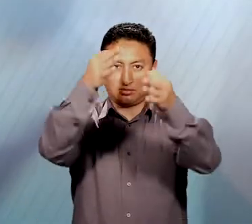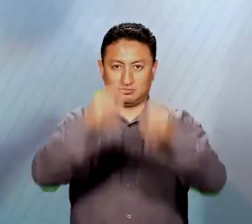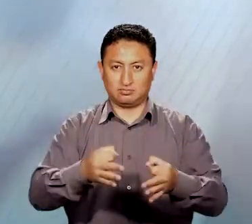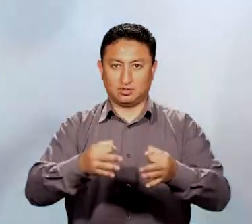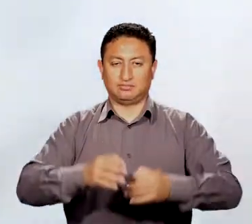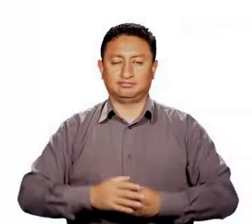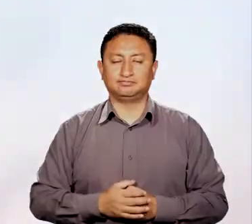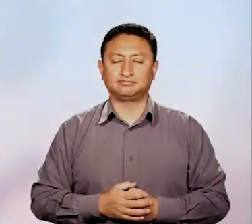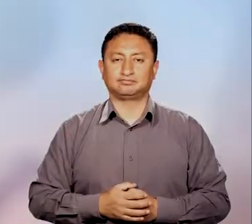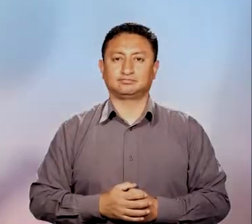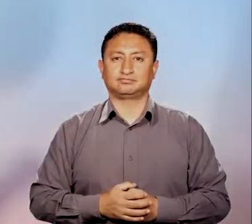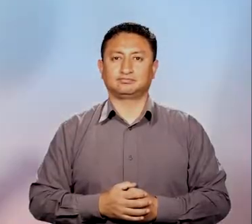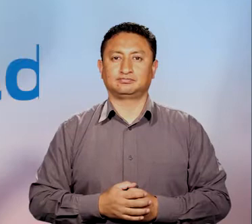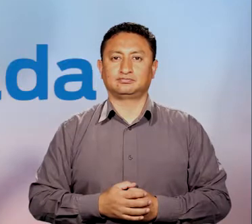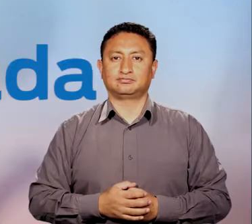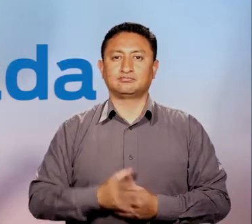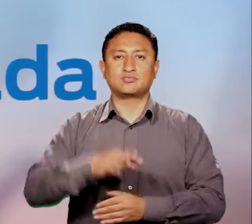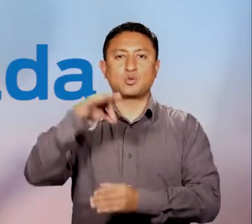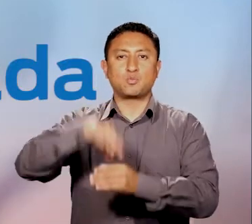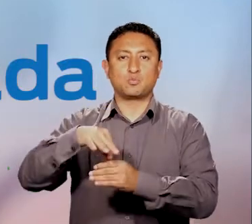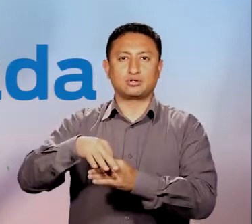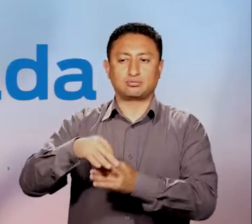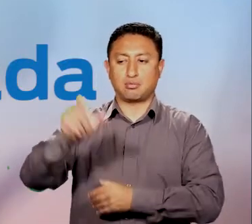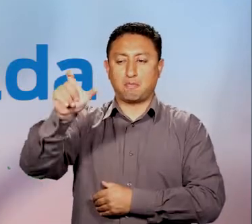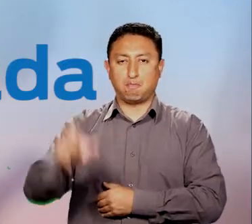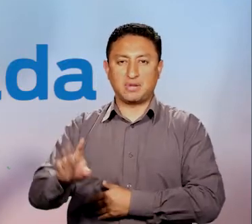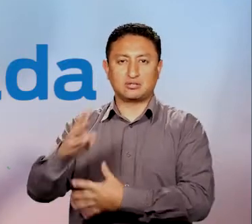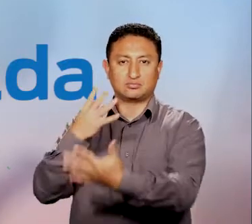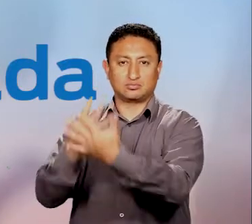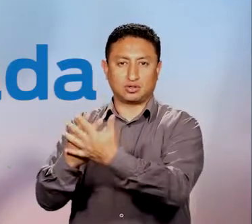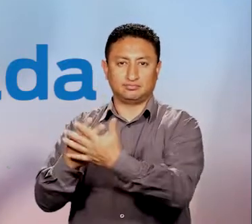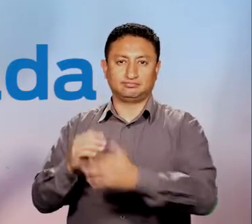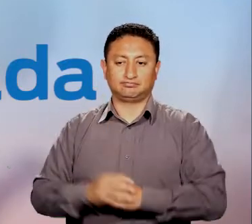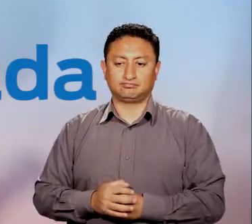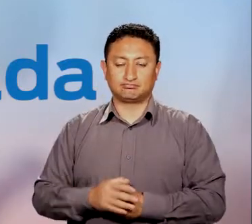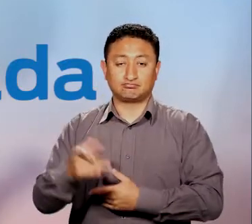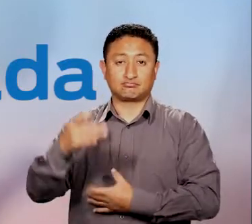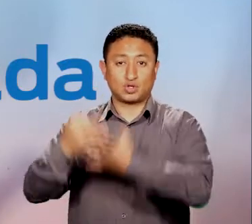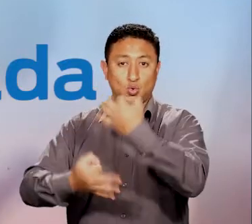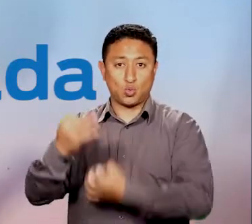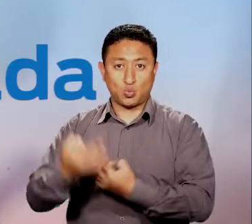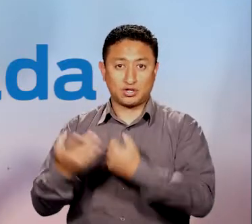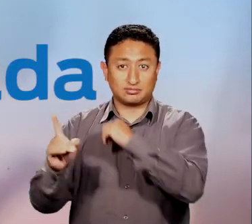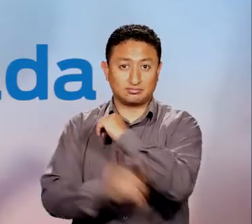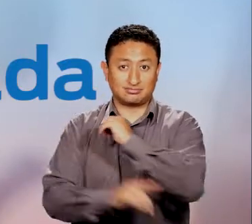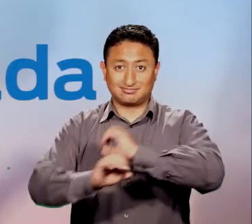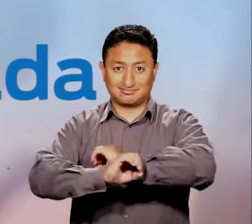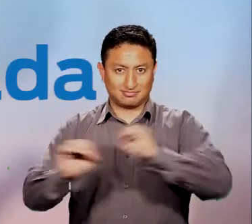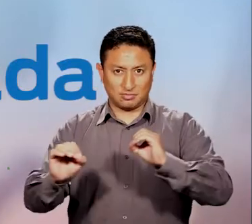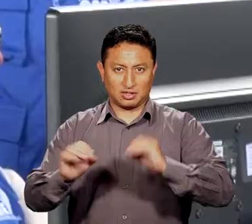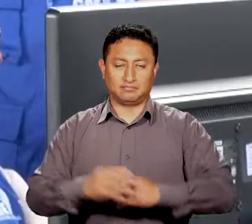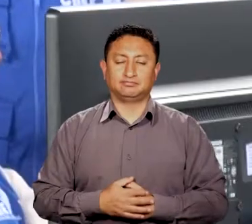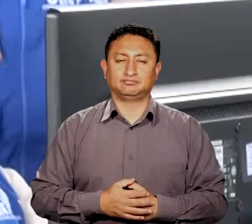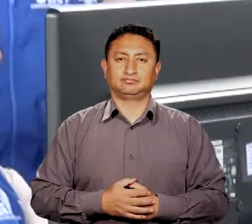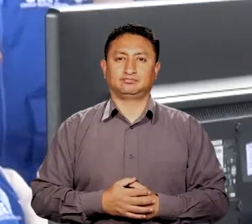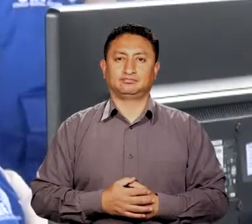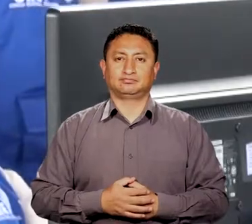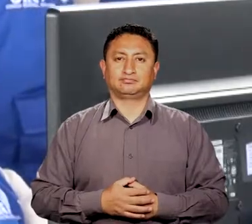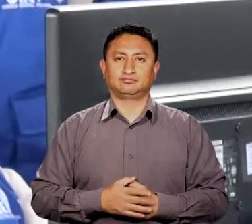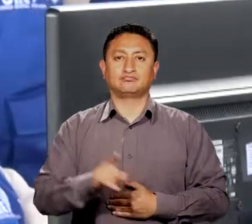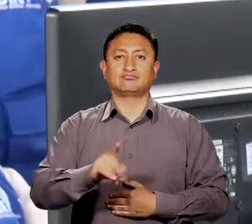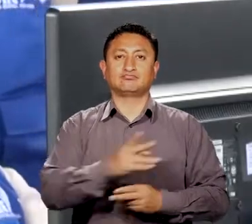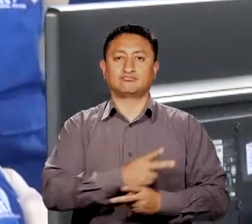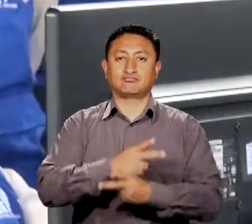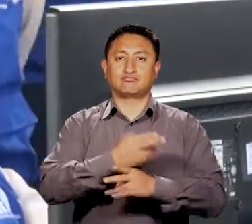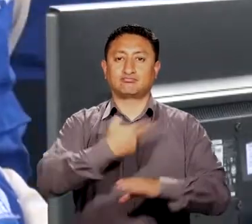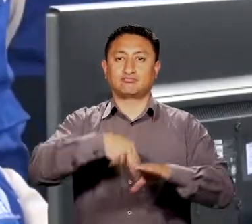tu decisión. Voto personas privadas de la libertad, sin sentencia condenatoria ejecutoriada. El